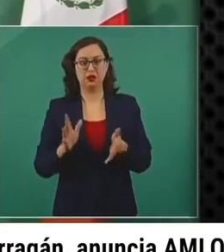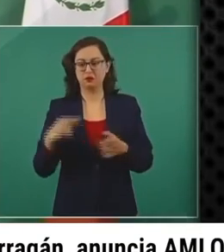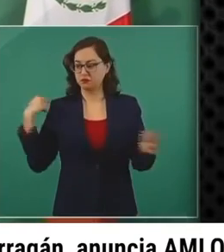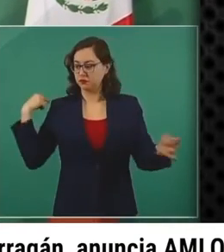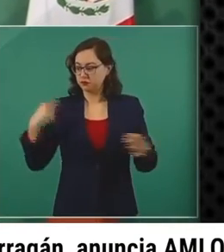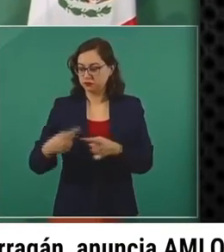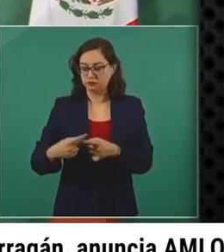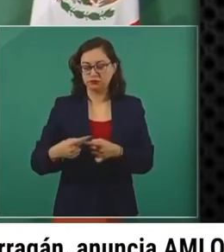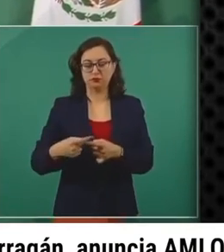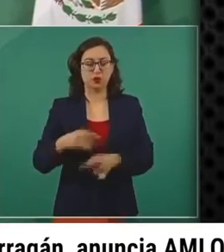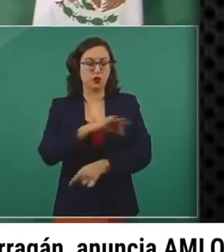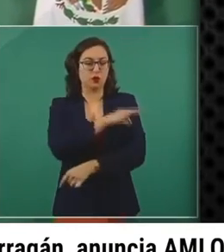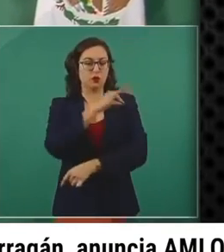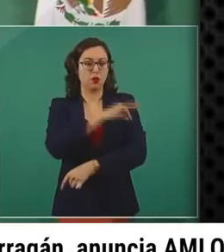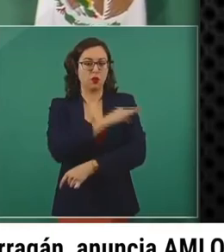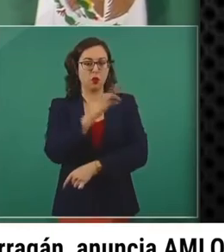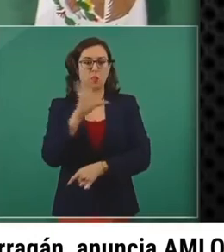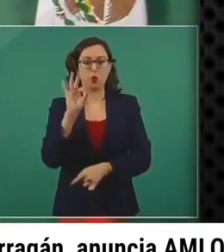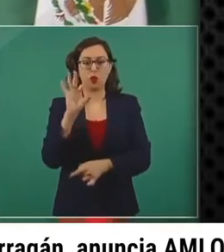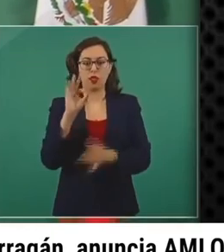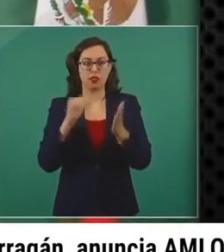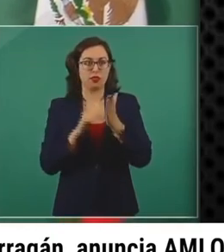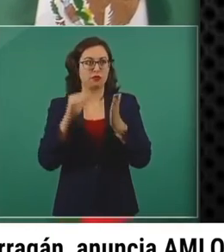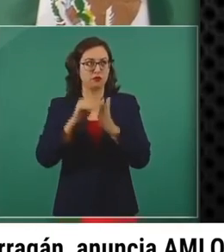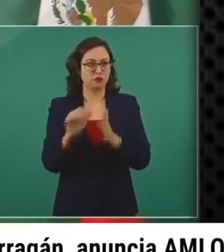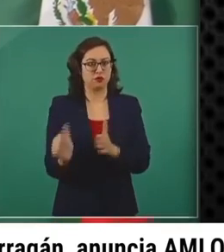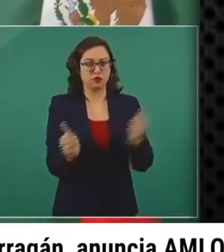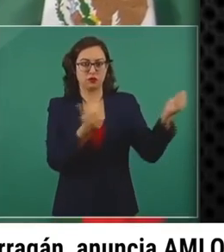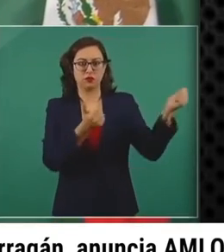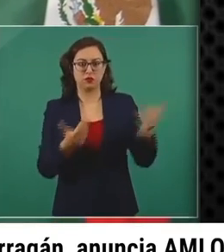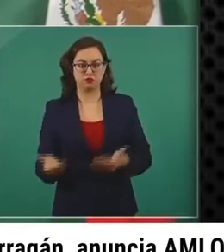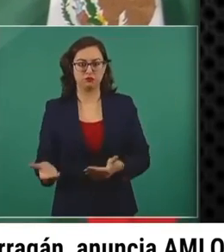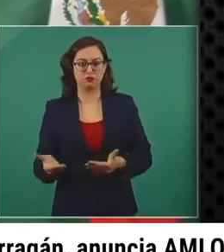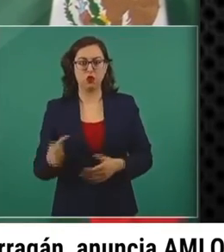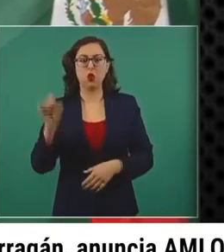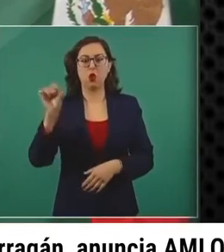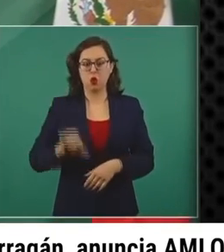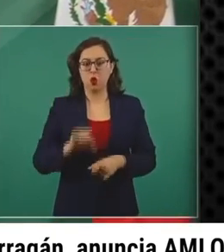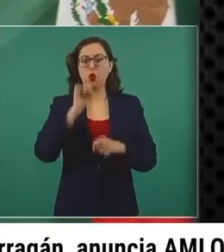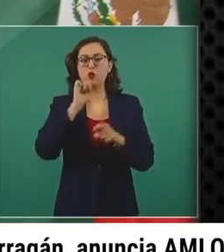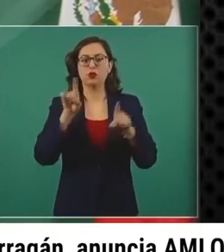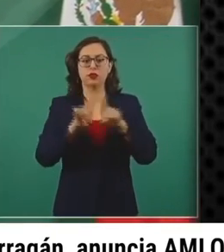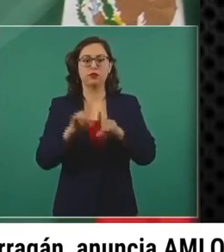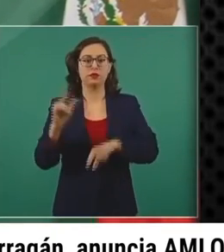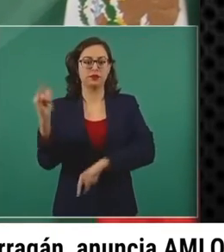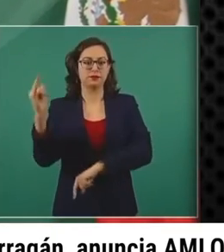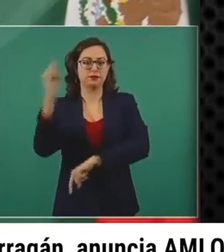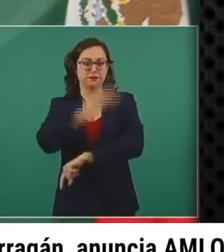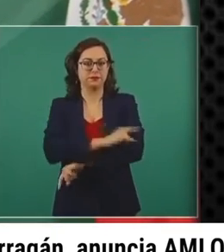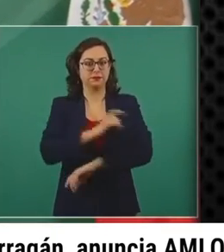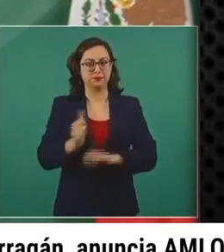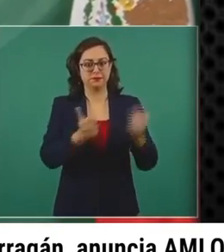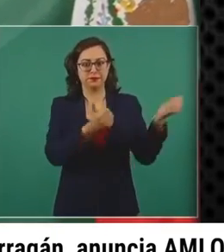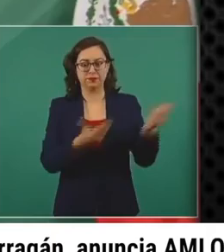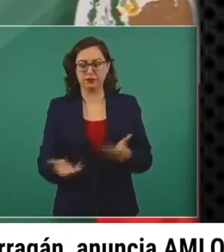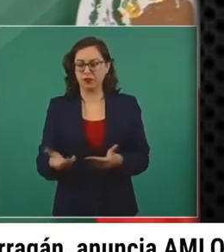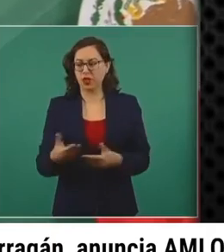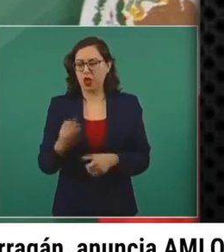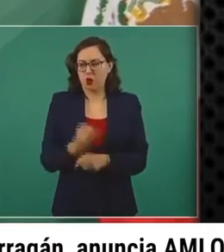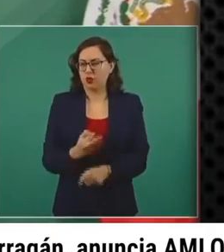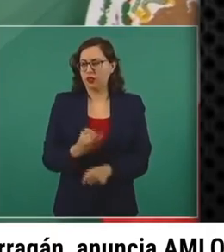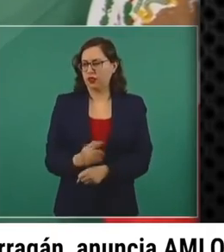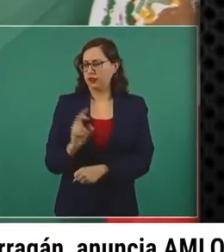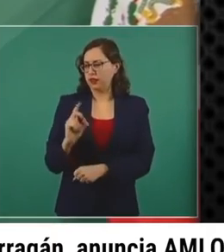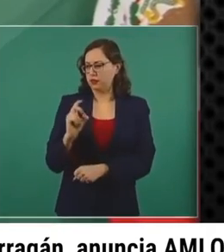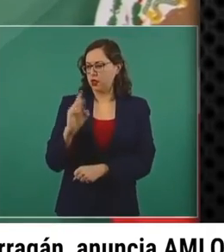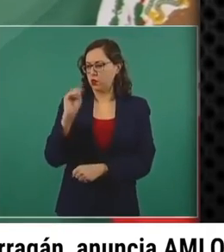El presidente Andrés Manuel López Obrador anunció detenciones por el asesinato de Alma Barragán, quien fuera candidata a la alcaldía de Moroleón